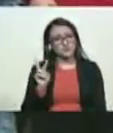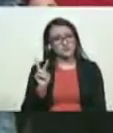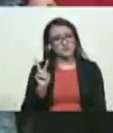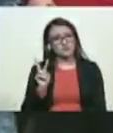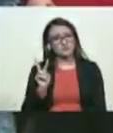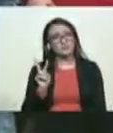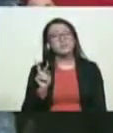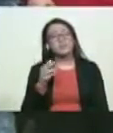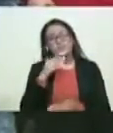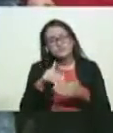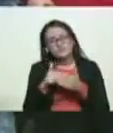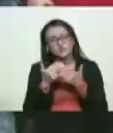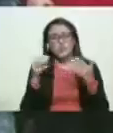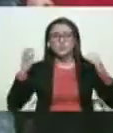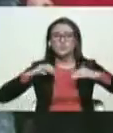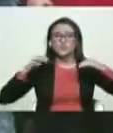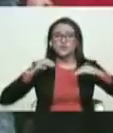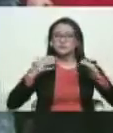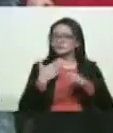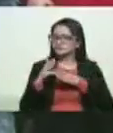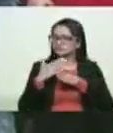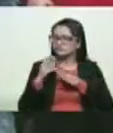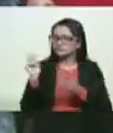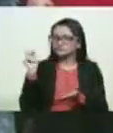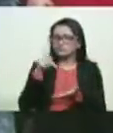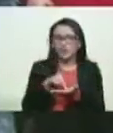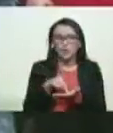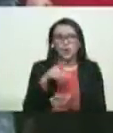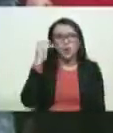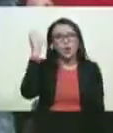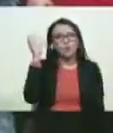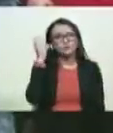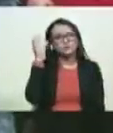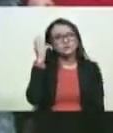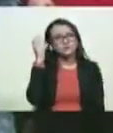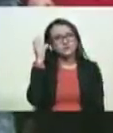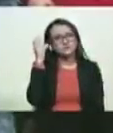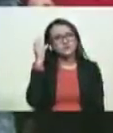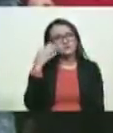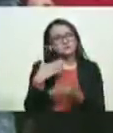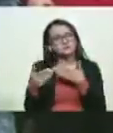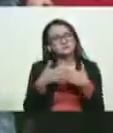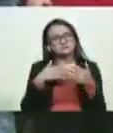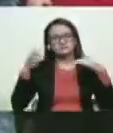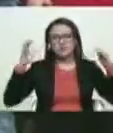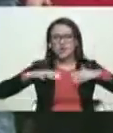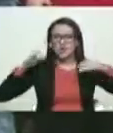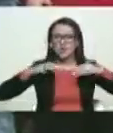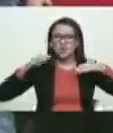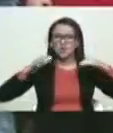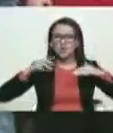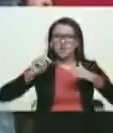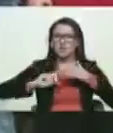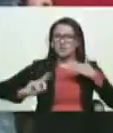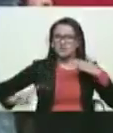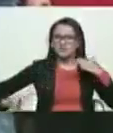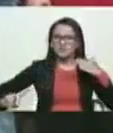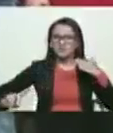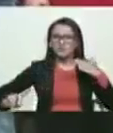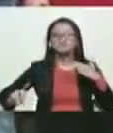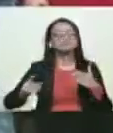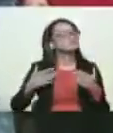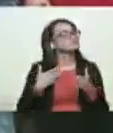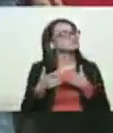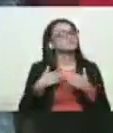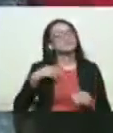así que si amanece lloviendo usted sale con su conciencia y dice llueva truene o relampagueé yo voy